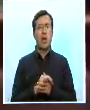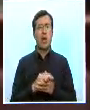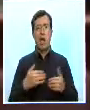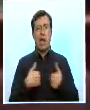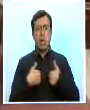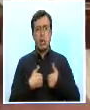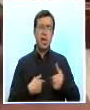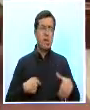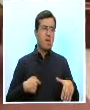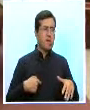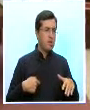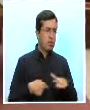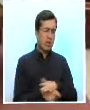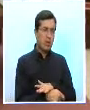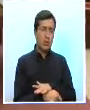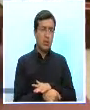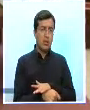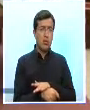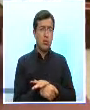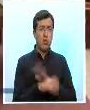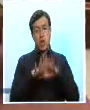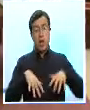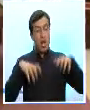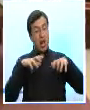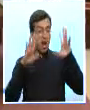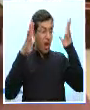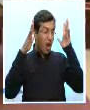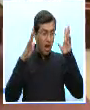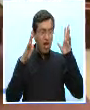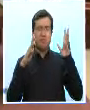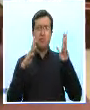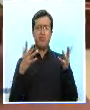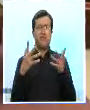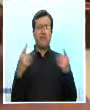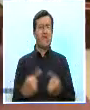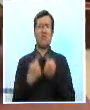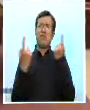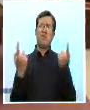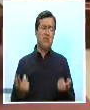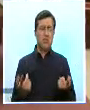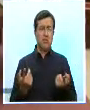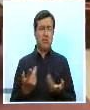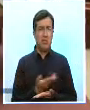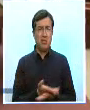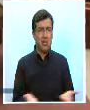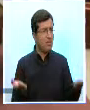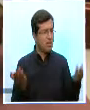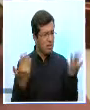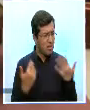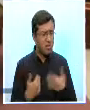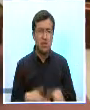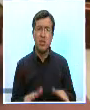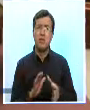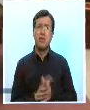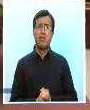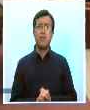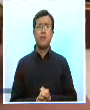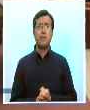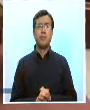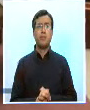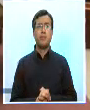animal en un espectáculo público es que no se entiende entonces Si eso se terminara de